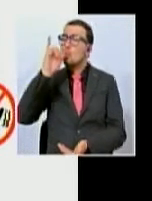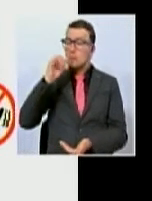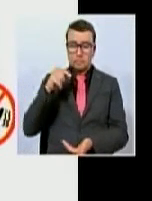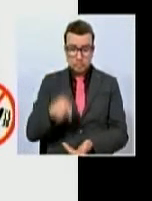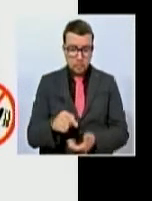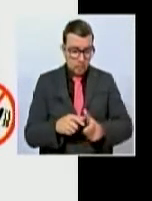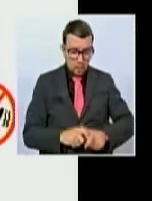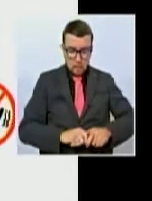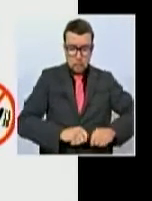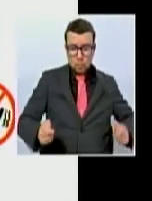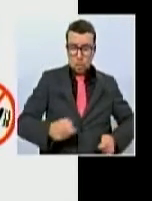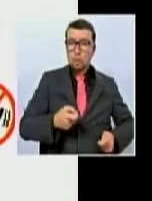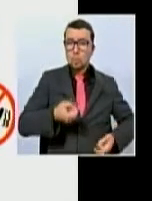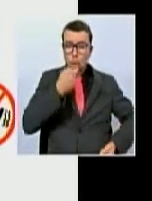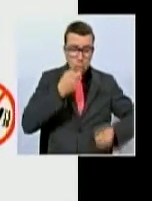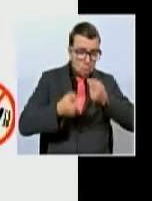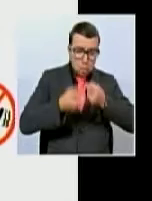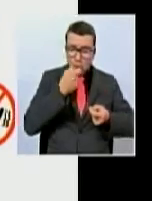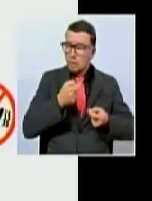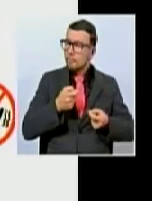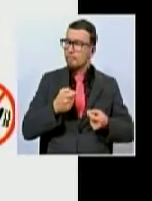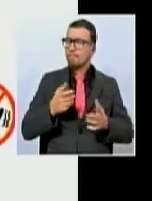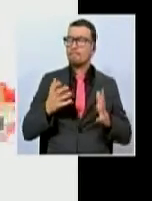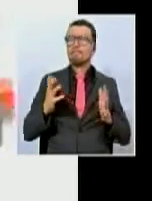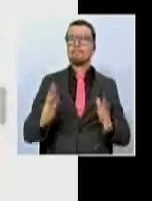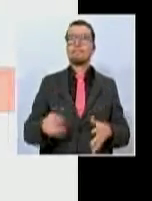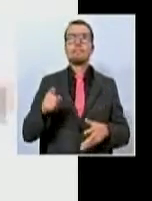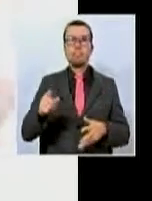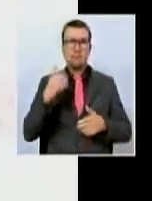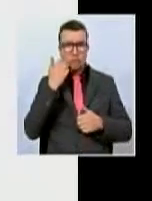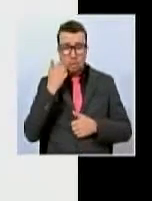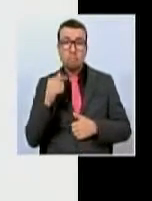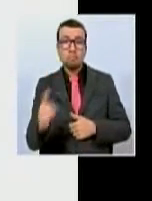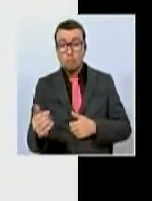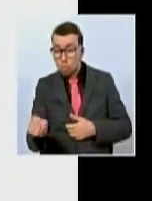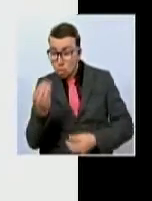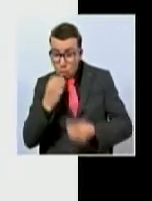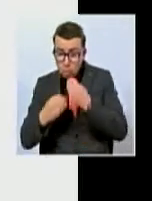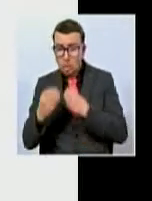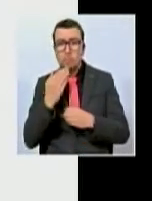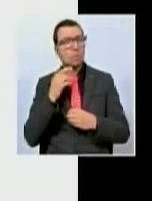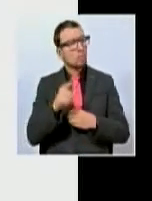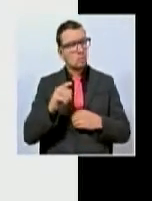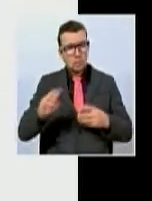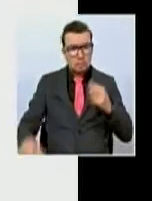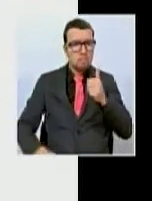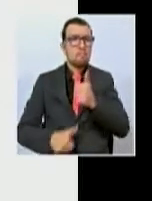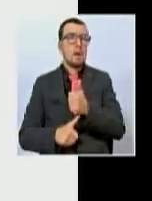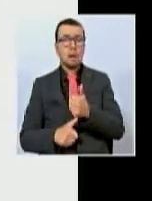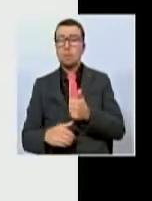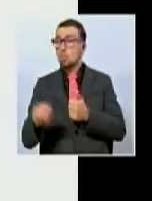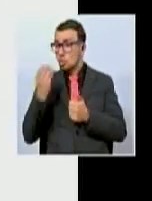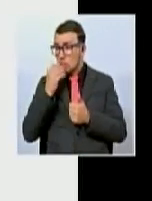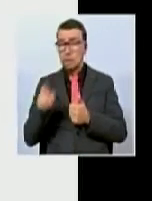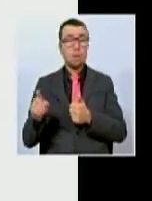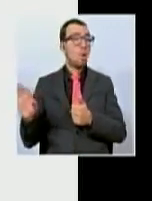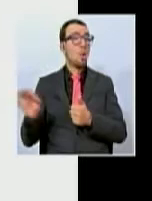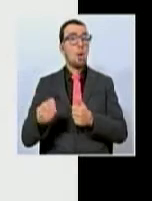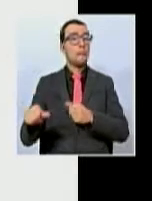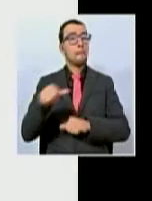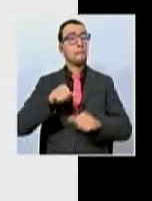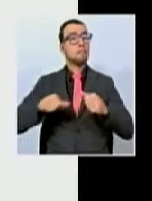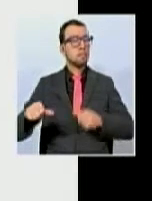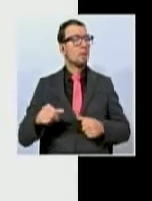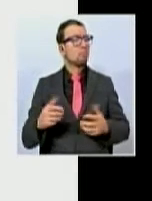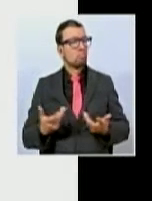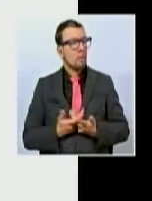algo. Y yo quería hacer esa inquietud porque yo no sé si eso está como suplemento dietario, como alimento, como sustituto de más.